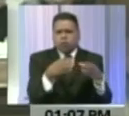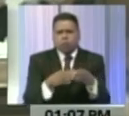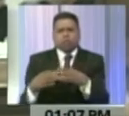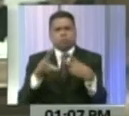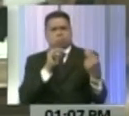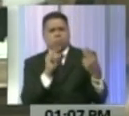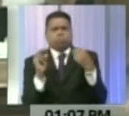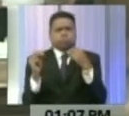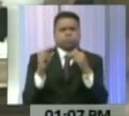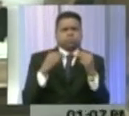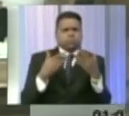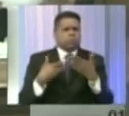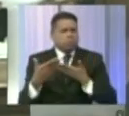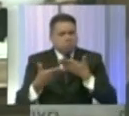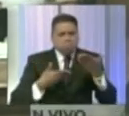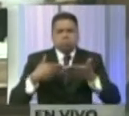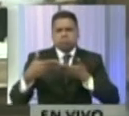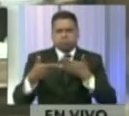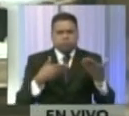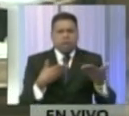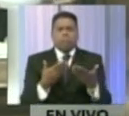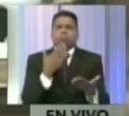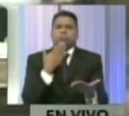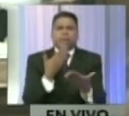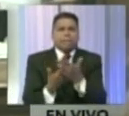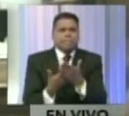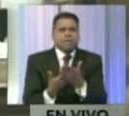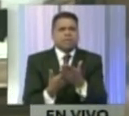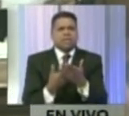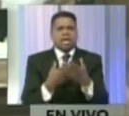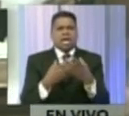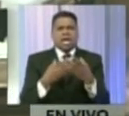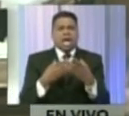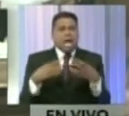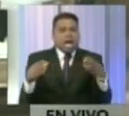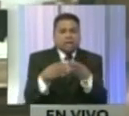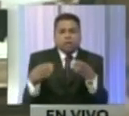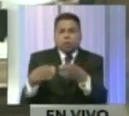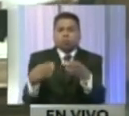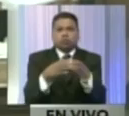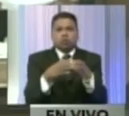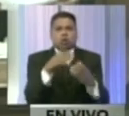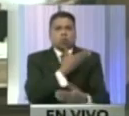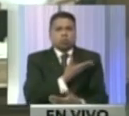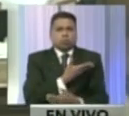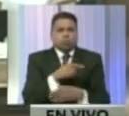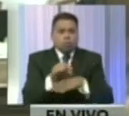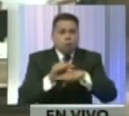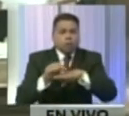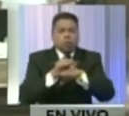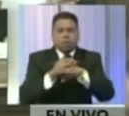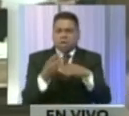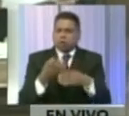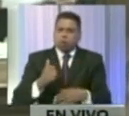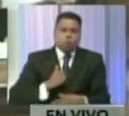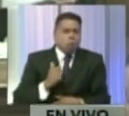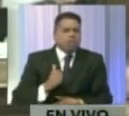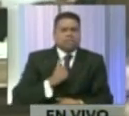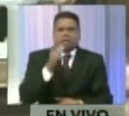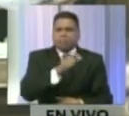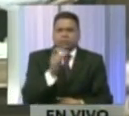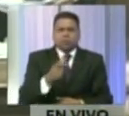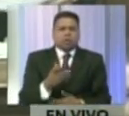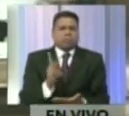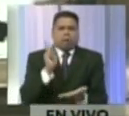nos reunimos. Todo el que pida una reunión con el gobierno, sea quien sea, que esté dispuesto a colaborar con la